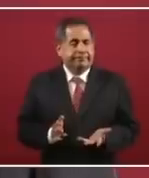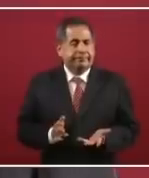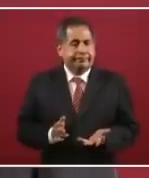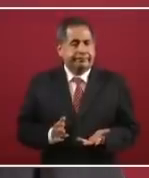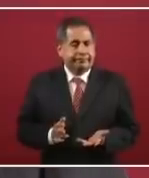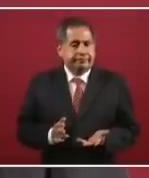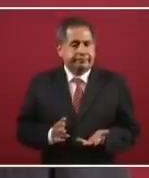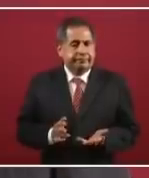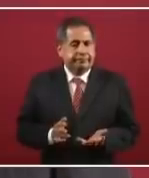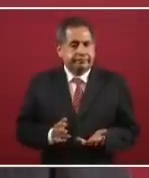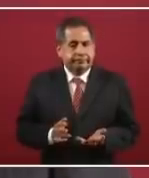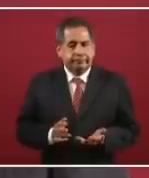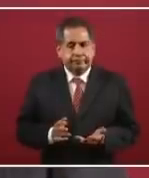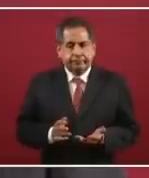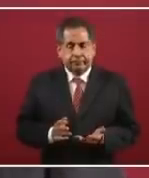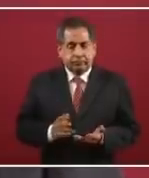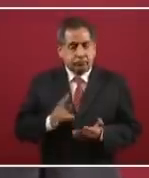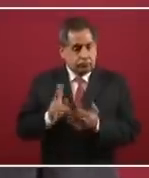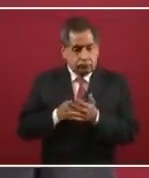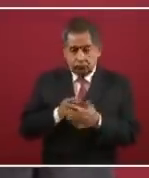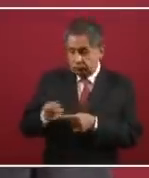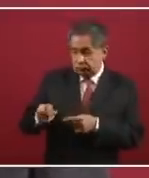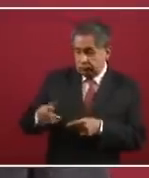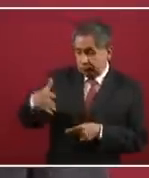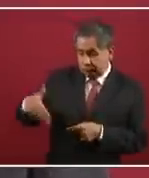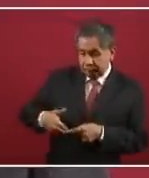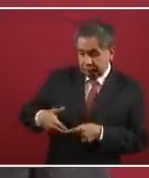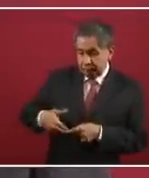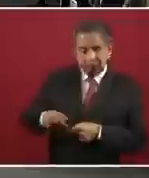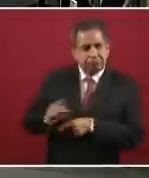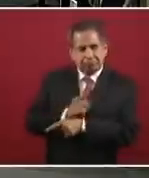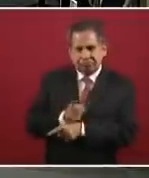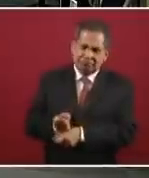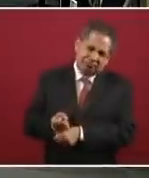de no rematar a heridos,